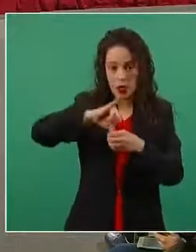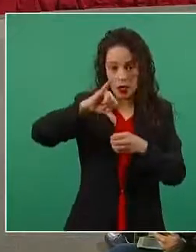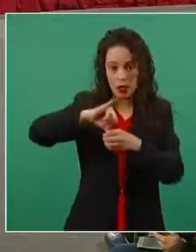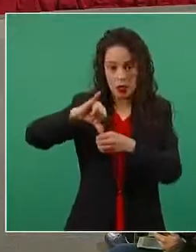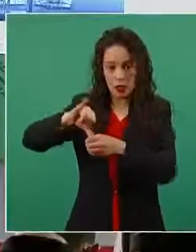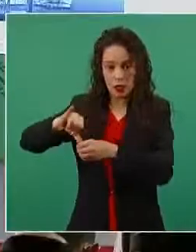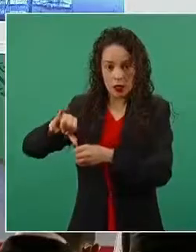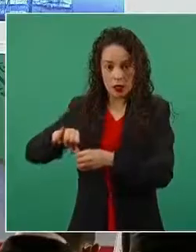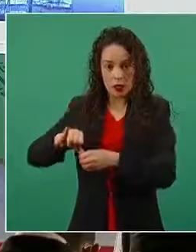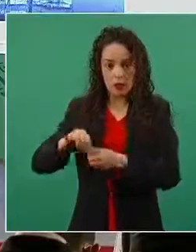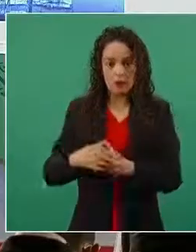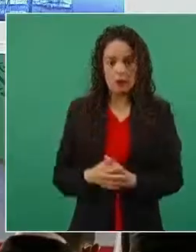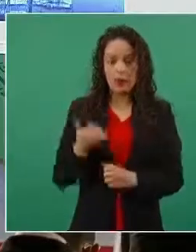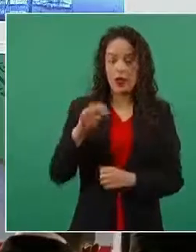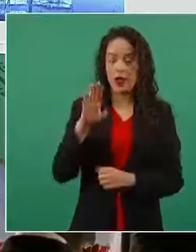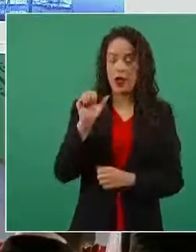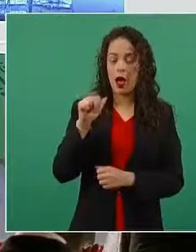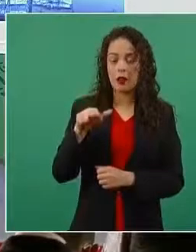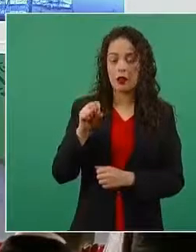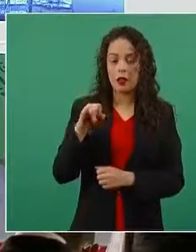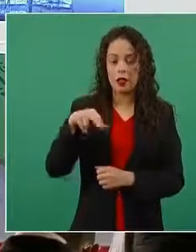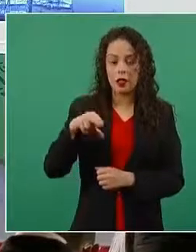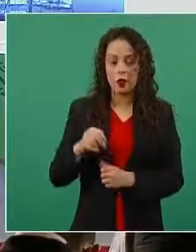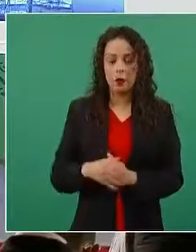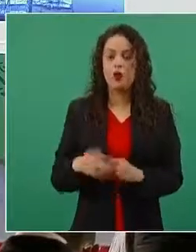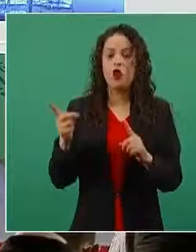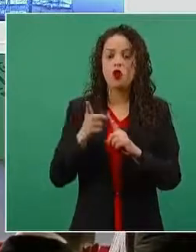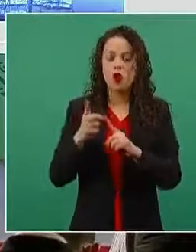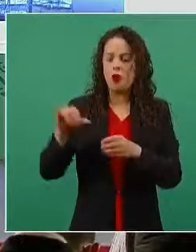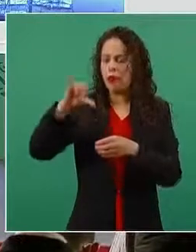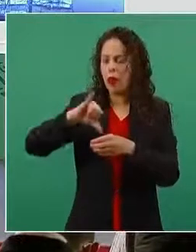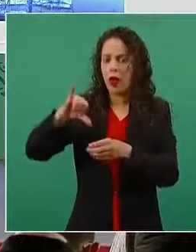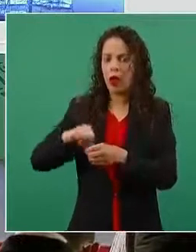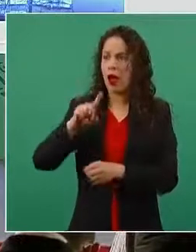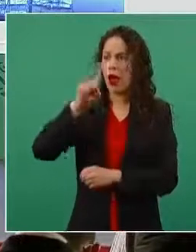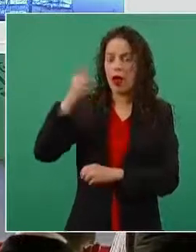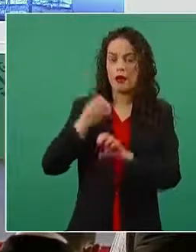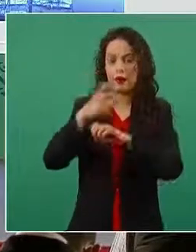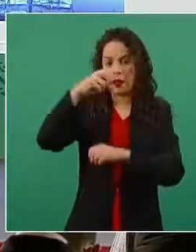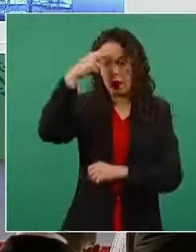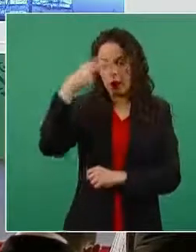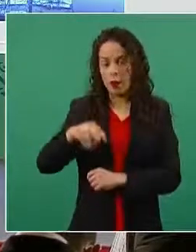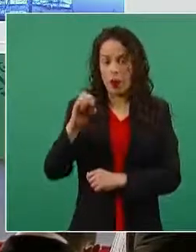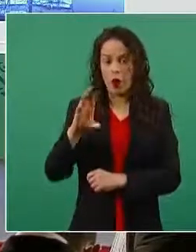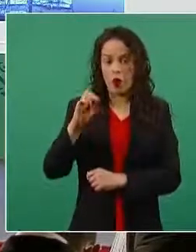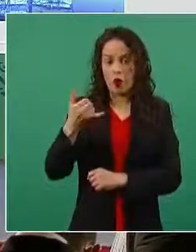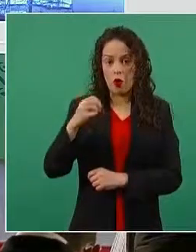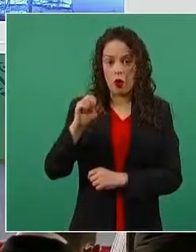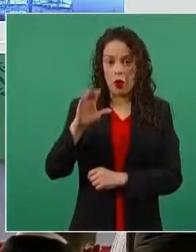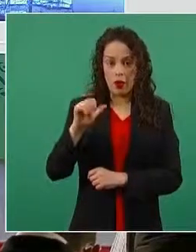está llevando a cabo en Ocoyoacac, Estado de México. La que sigue, por favor.